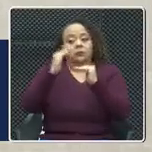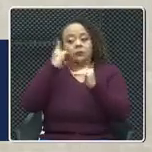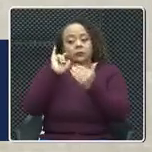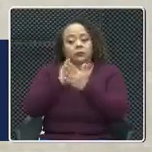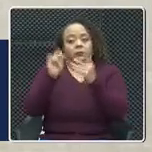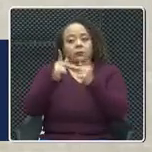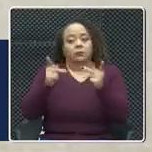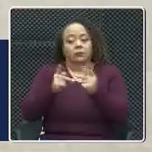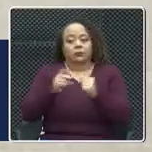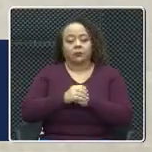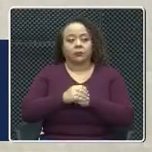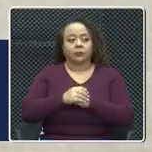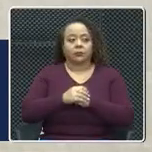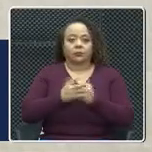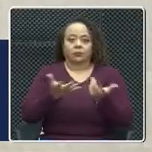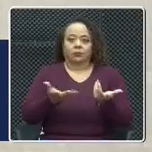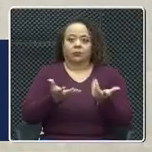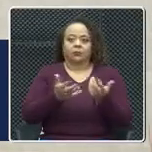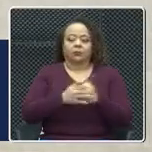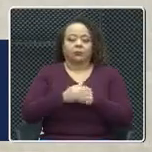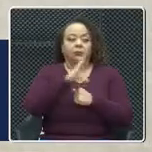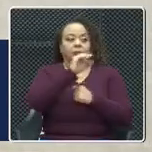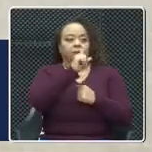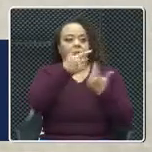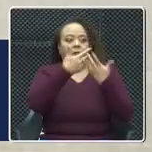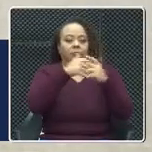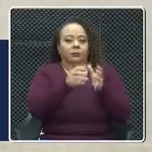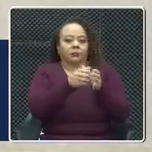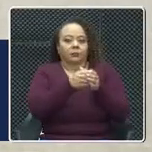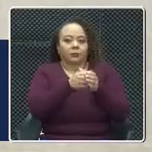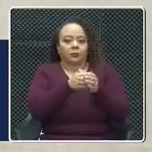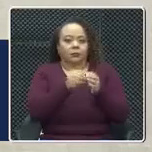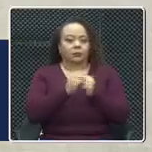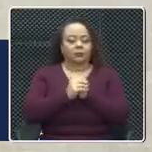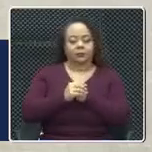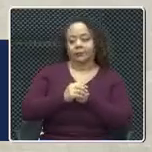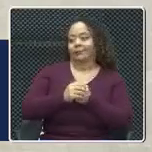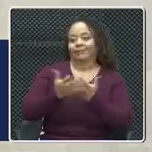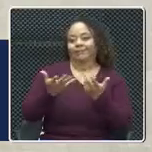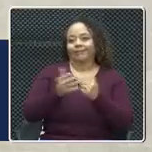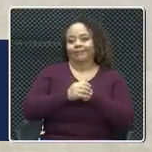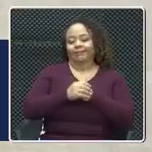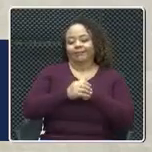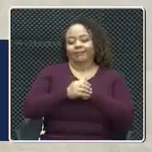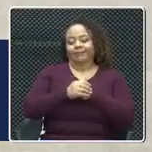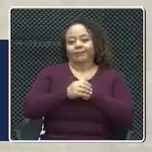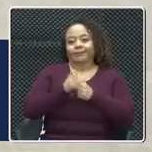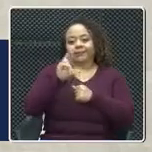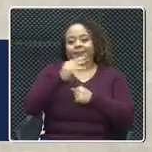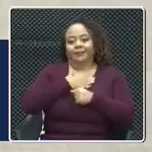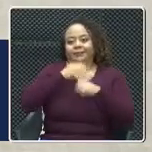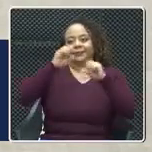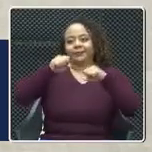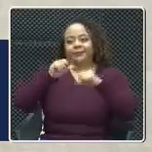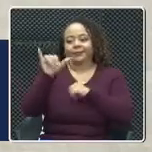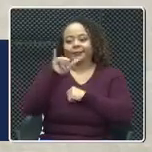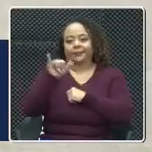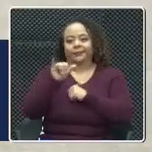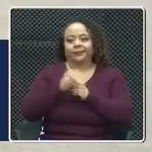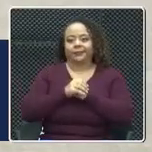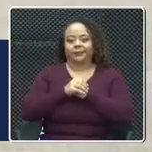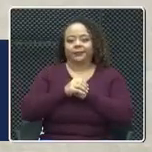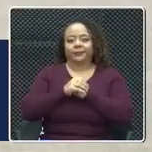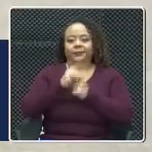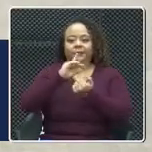ese puesto de trabajo, uh-huh. ¿verdad? O sea, y es una empresa pequeña. Es una empresa pequeña, sí. ¿verdad? No es mi facultad como incluso claro.